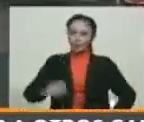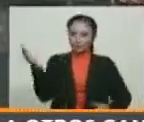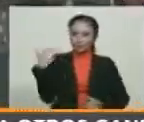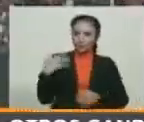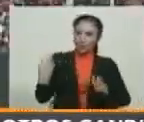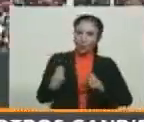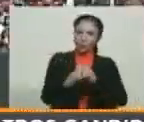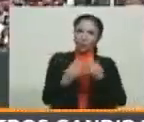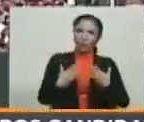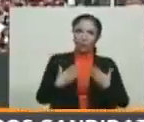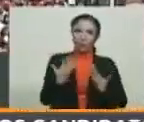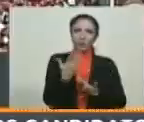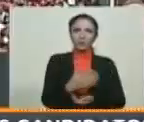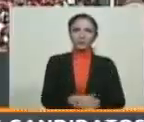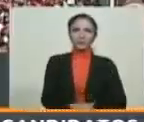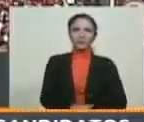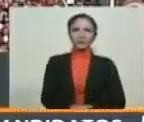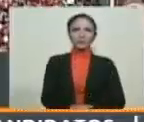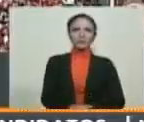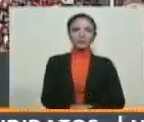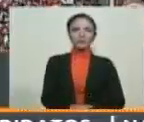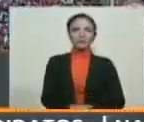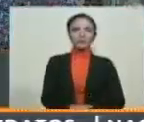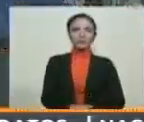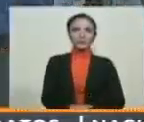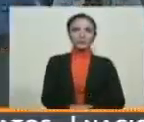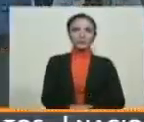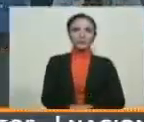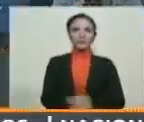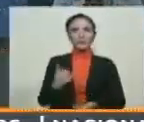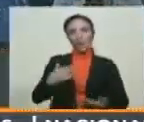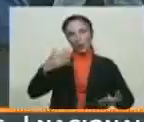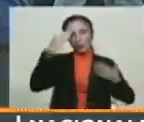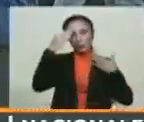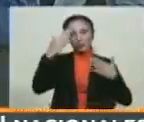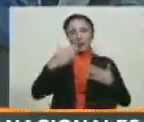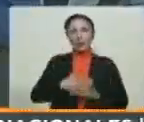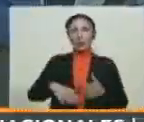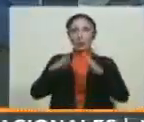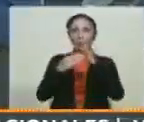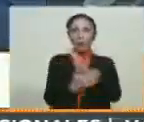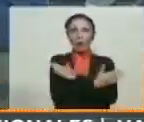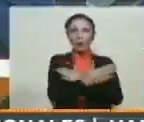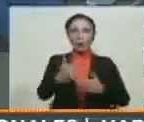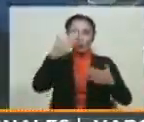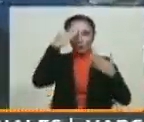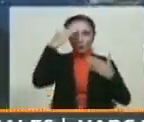aquí está escalona vale dale un saludo a tu pueblo a escalona